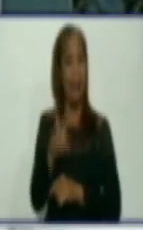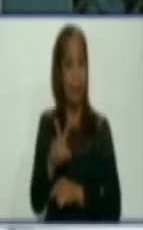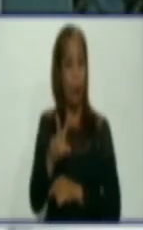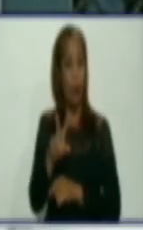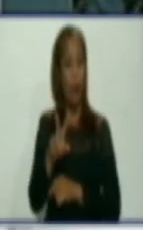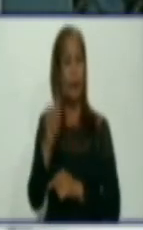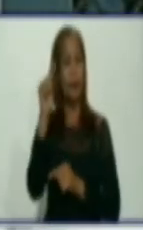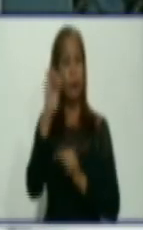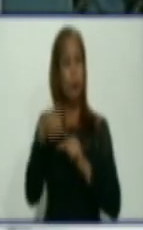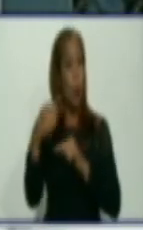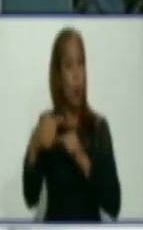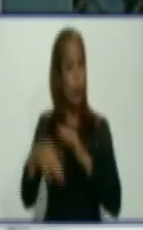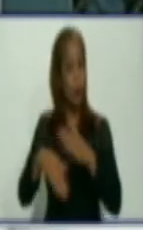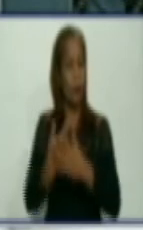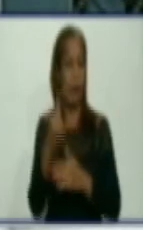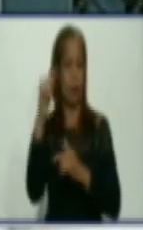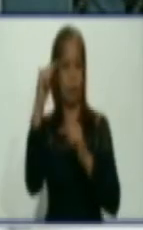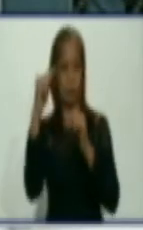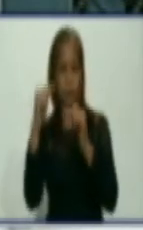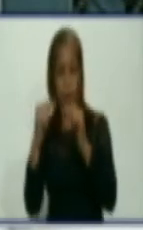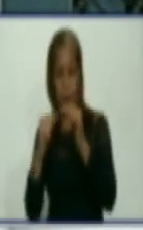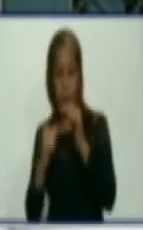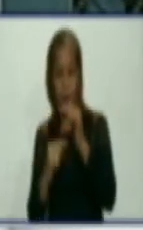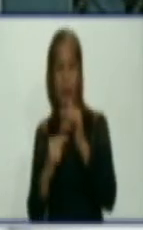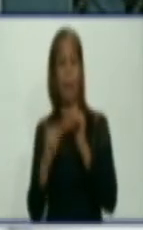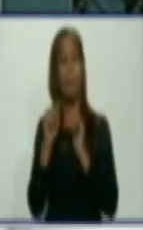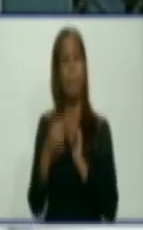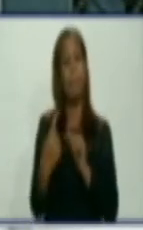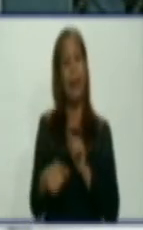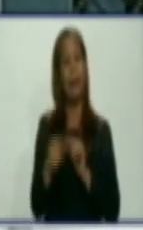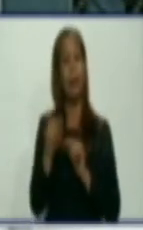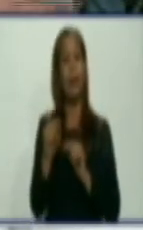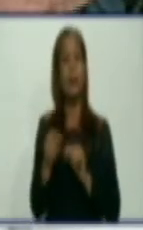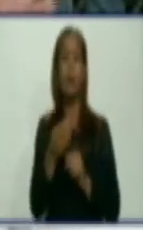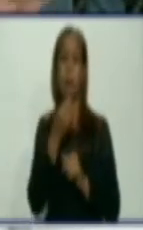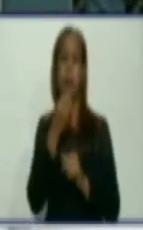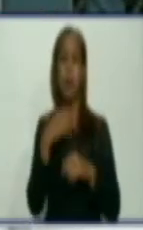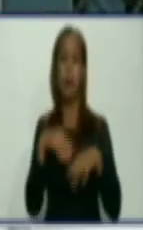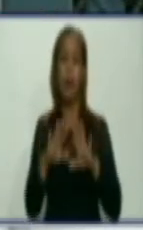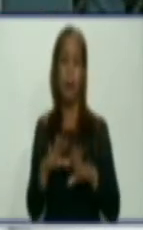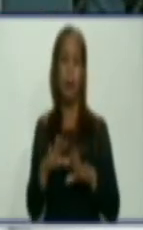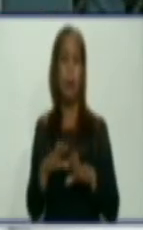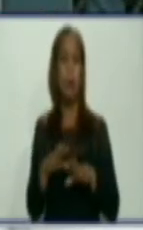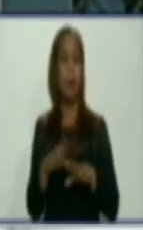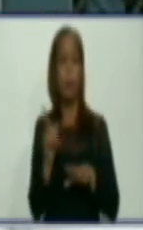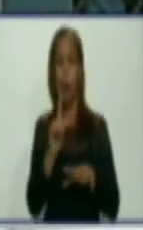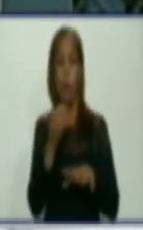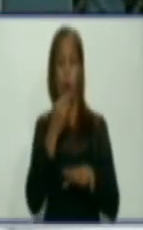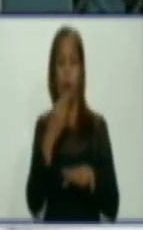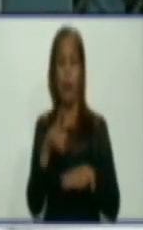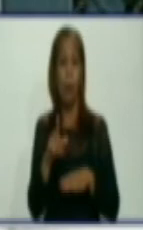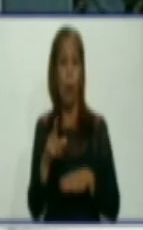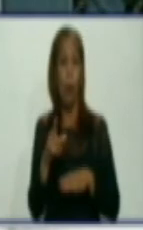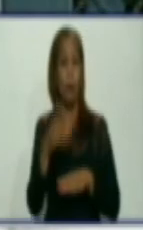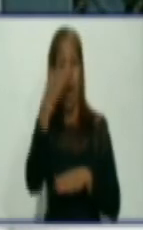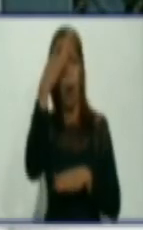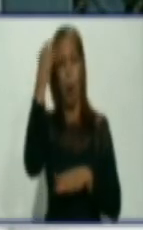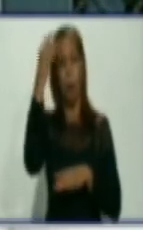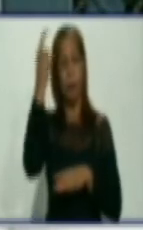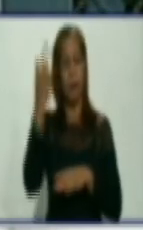disminución. Esa tendencia puede conllevarnos a estar ya en la calle y hacer nuestra vida